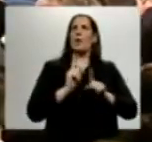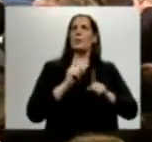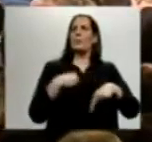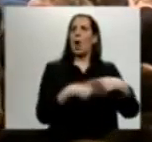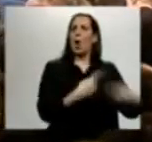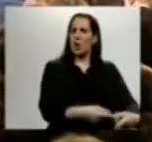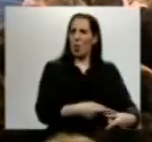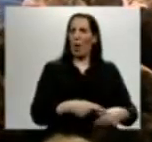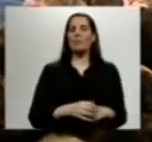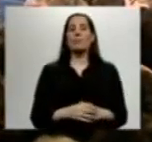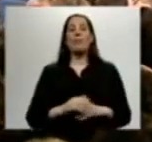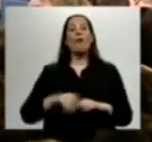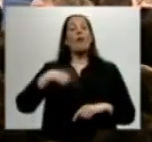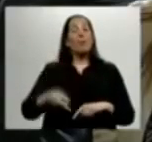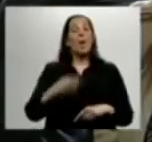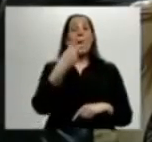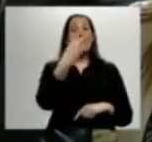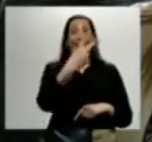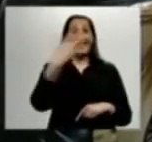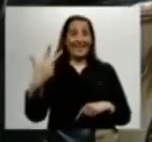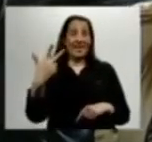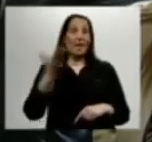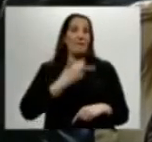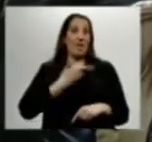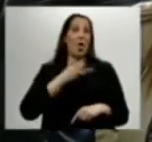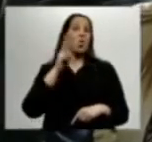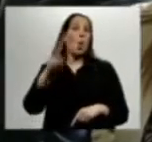23 de febrero del 2011, por el decreto